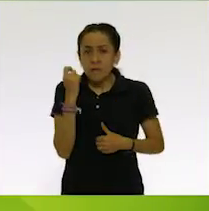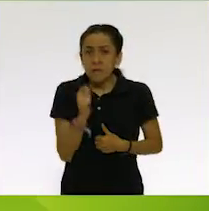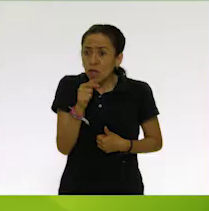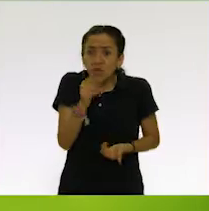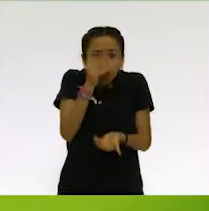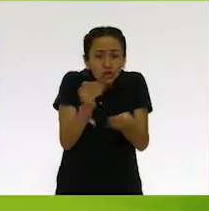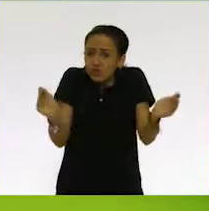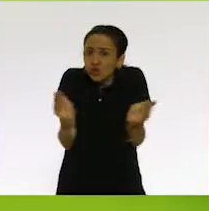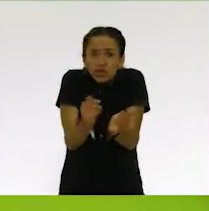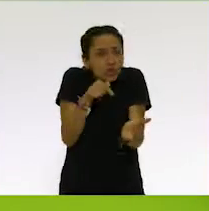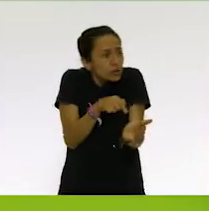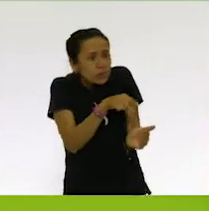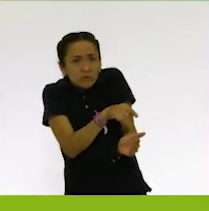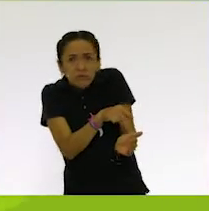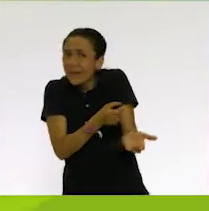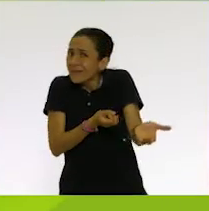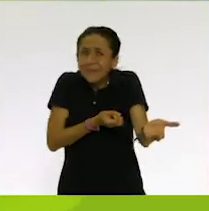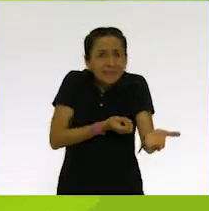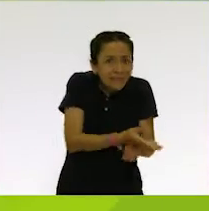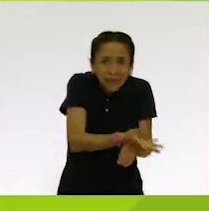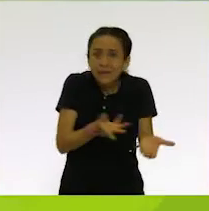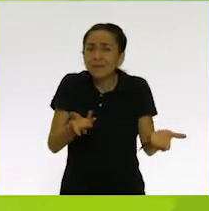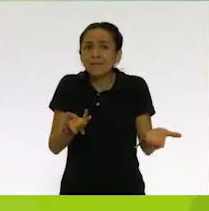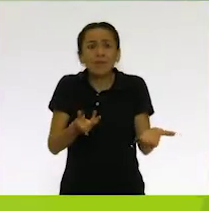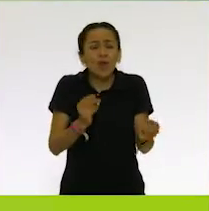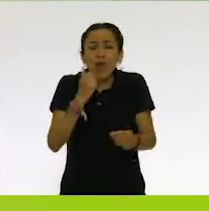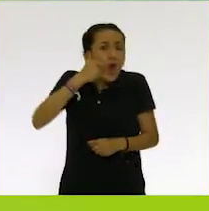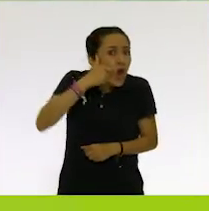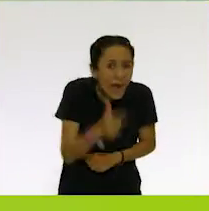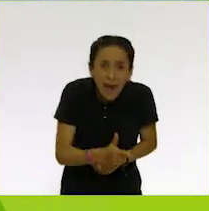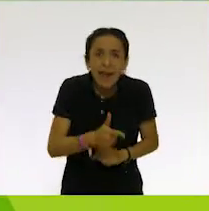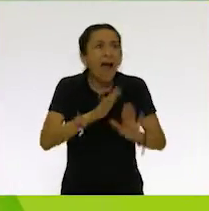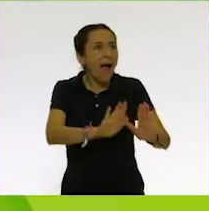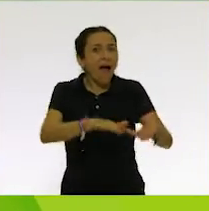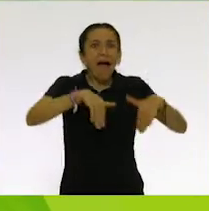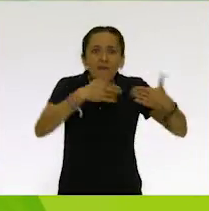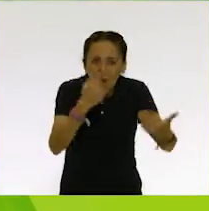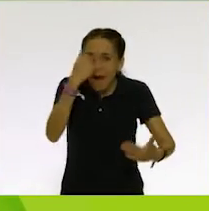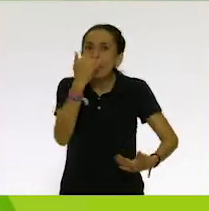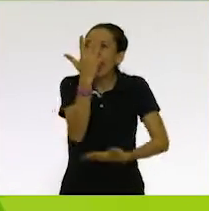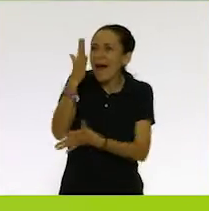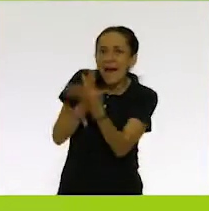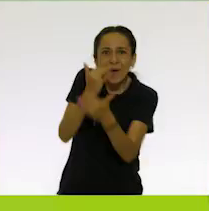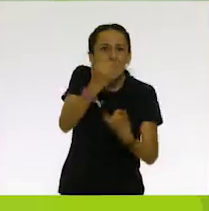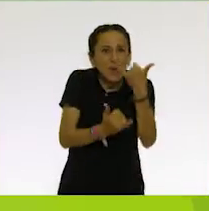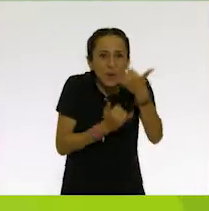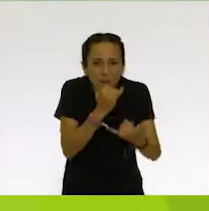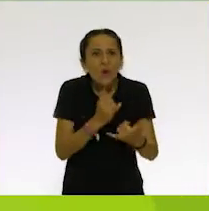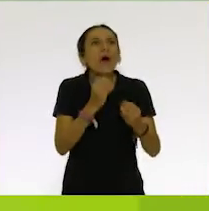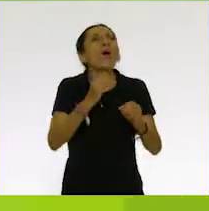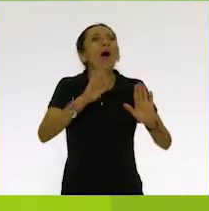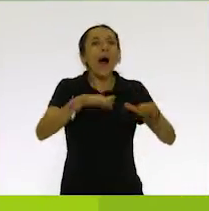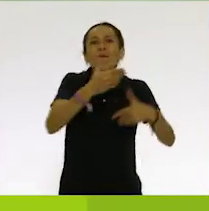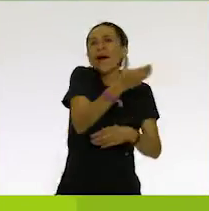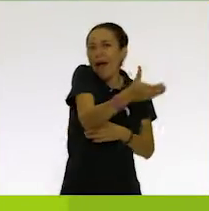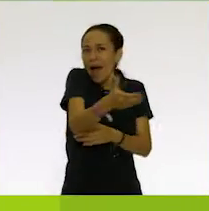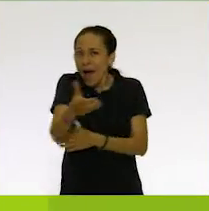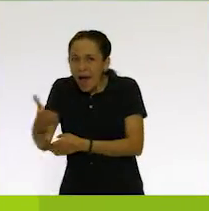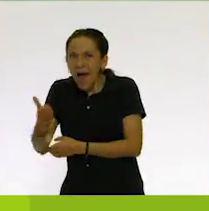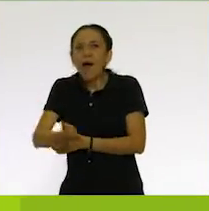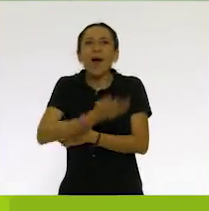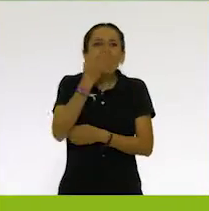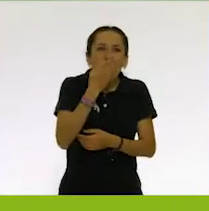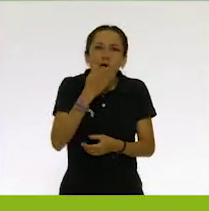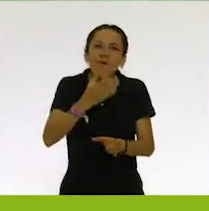no quería salir a jugar a los árboles, no quería ir a cortar flores al campo. Los